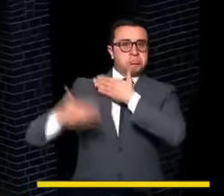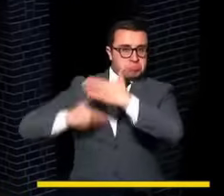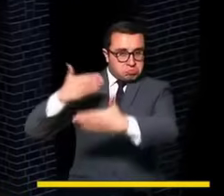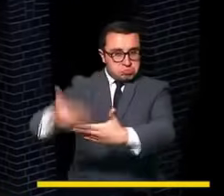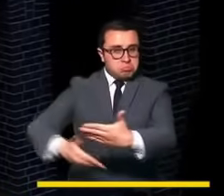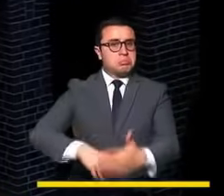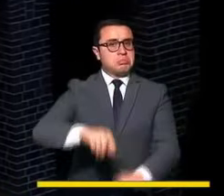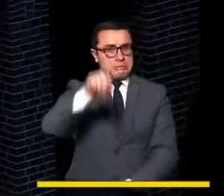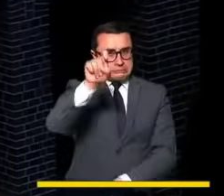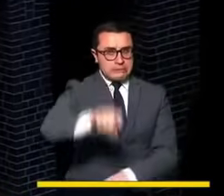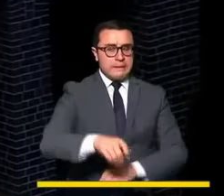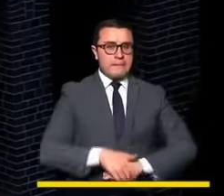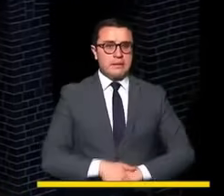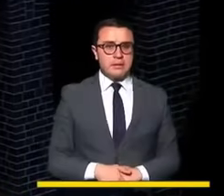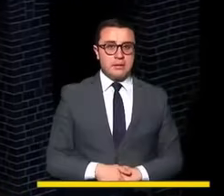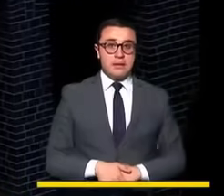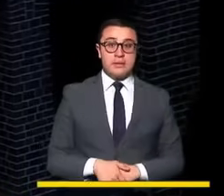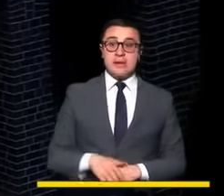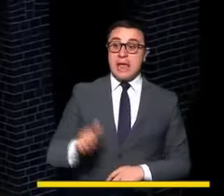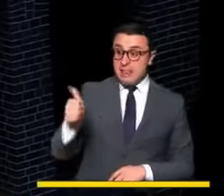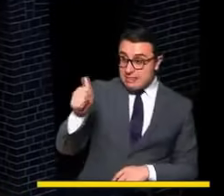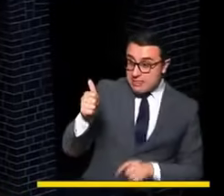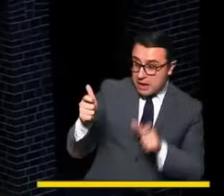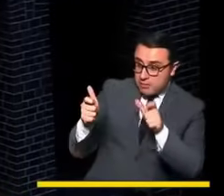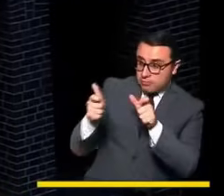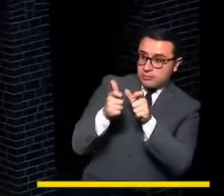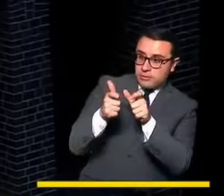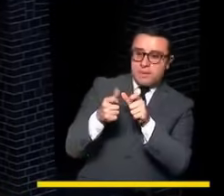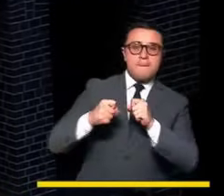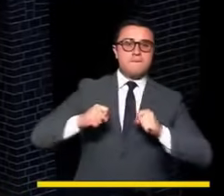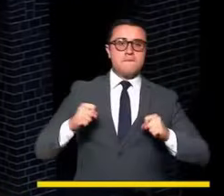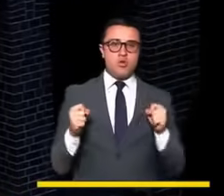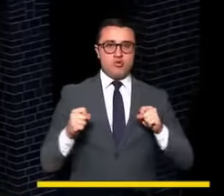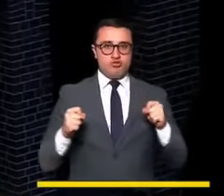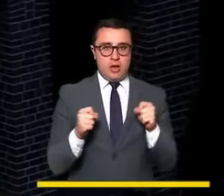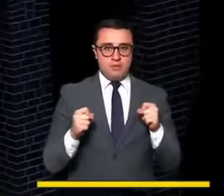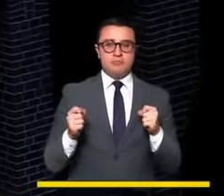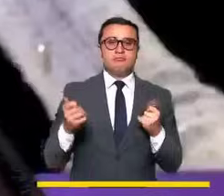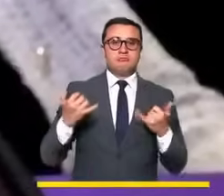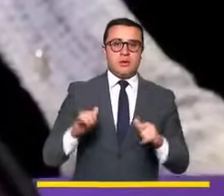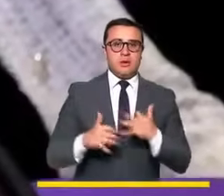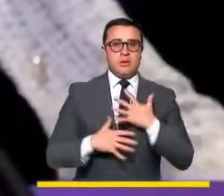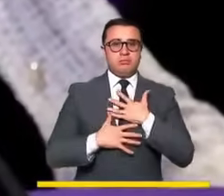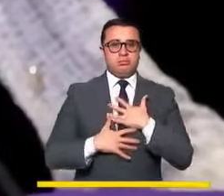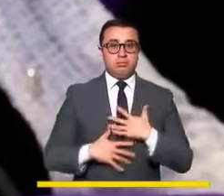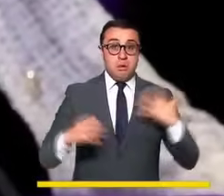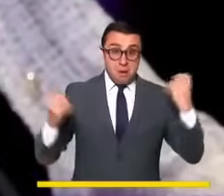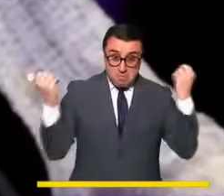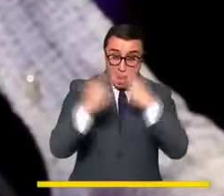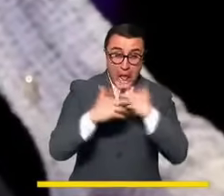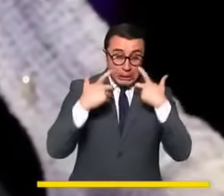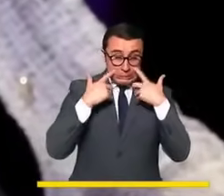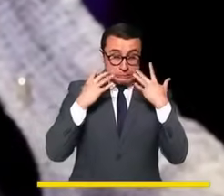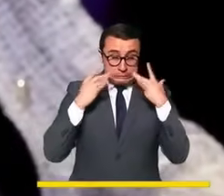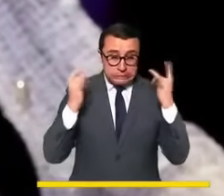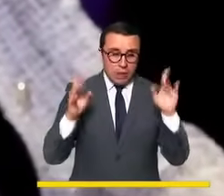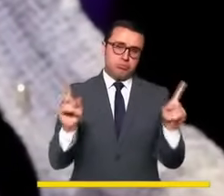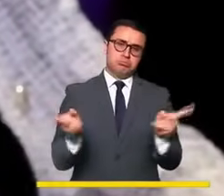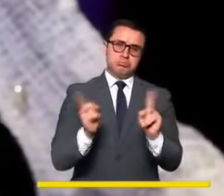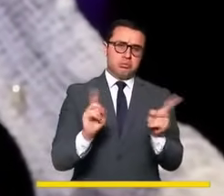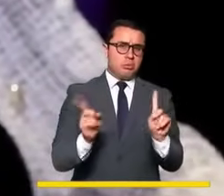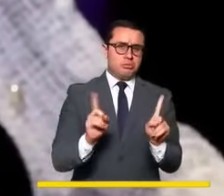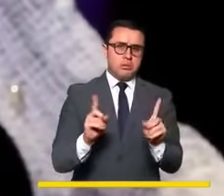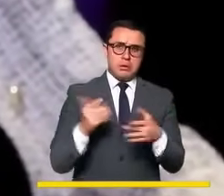10, Bogotá, de acuerdo a los guarismos internacionales, no es violenta. Y está